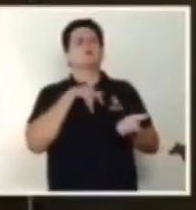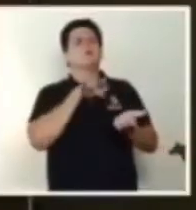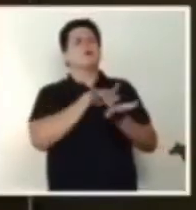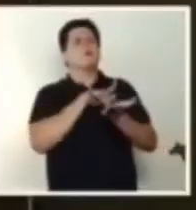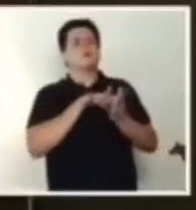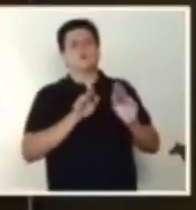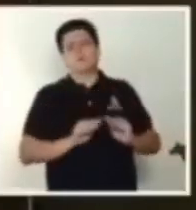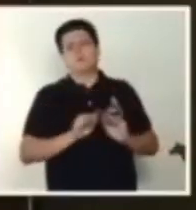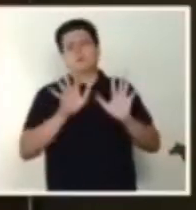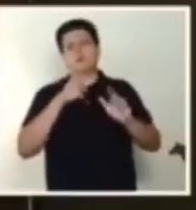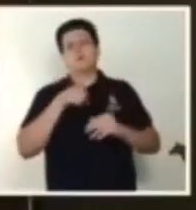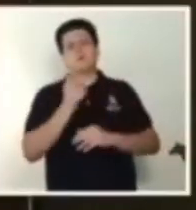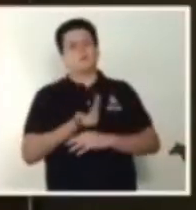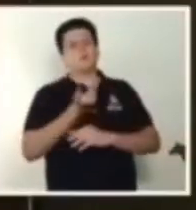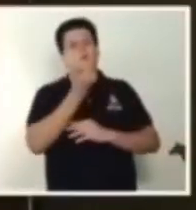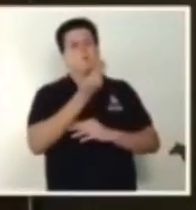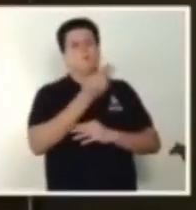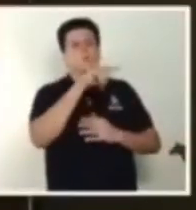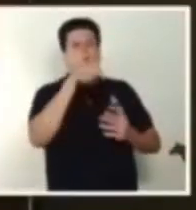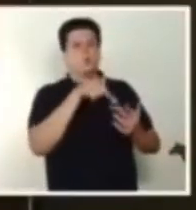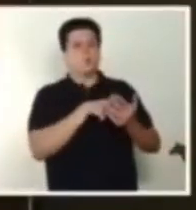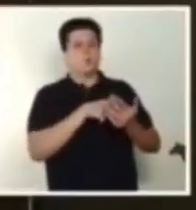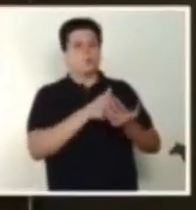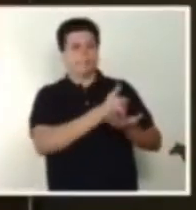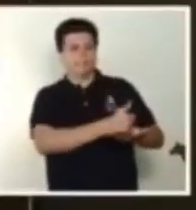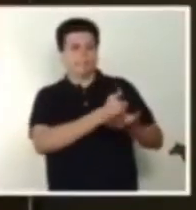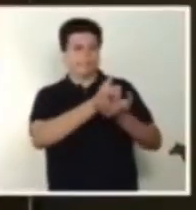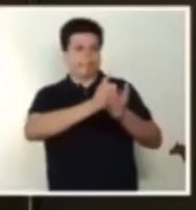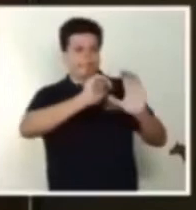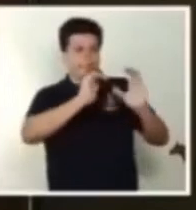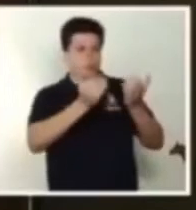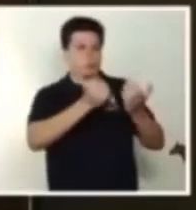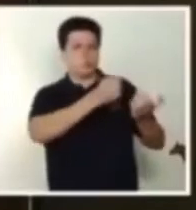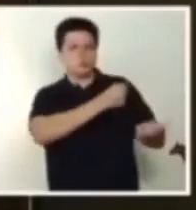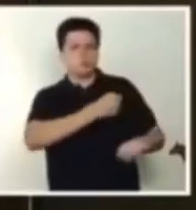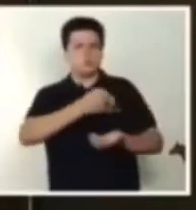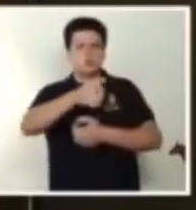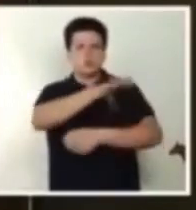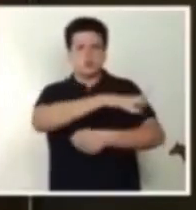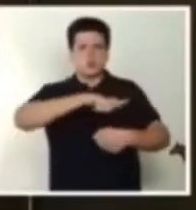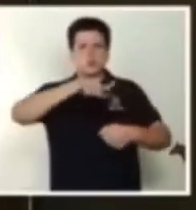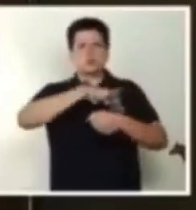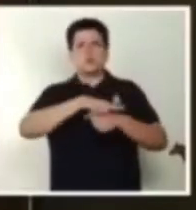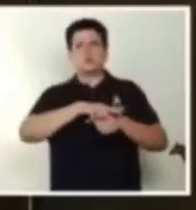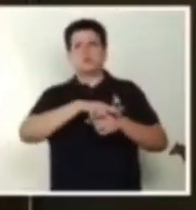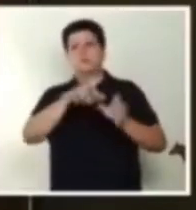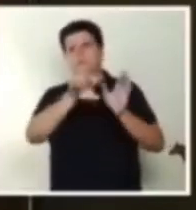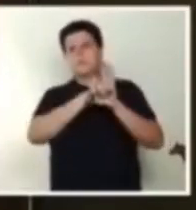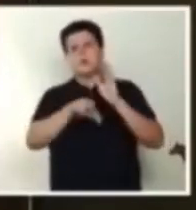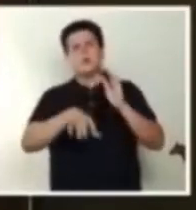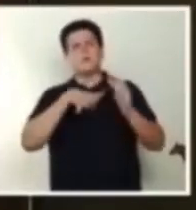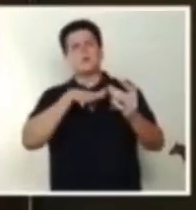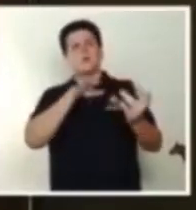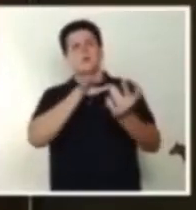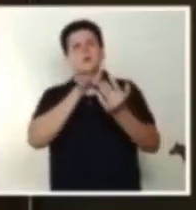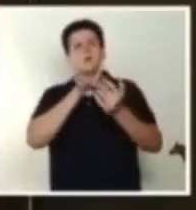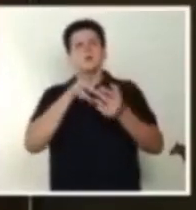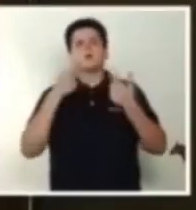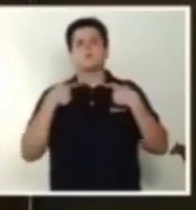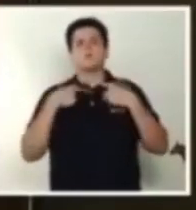Yo le he pedido ahí al área de gestión social del gobierno, tenga contacto, por ejemplo, con los empleados de los